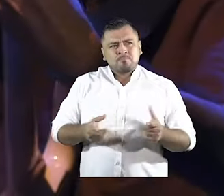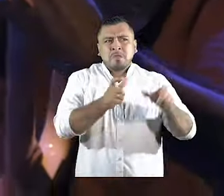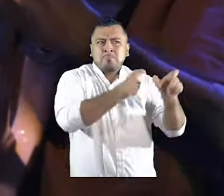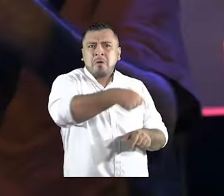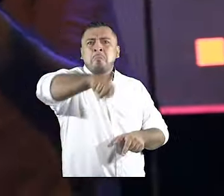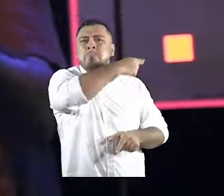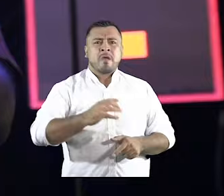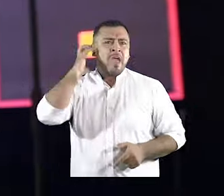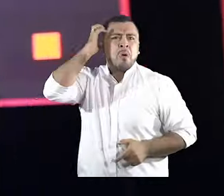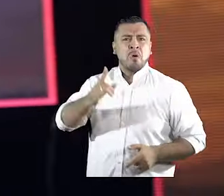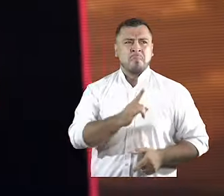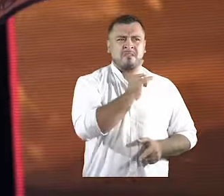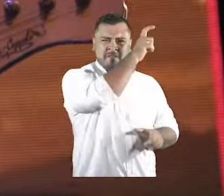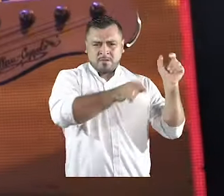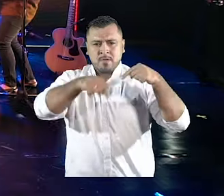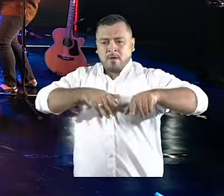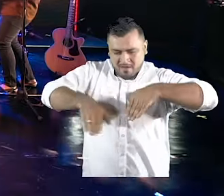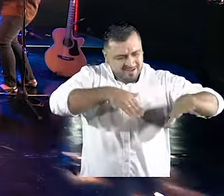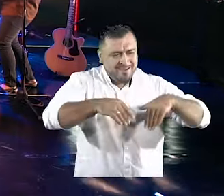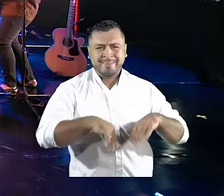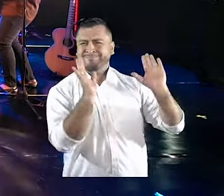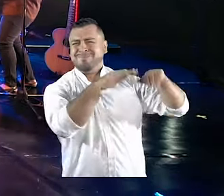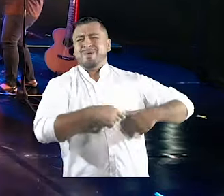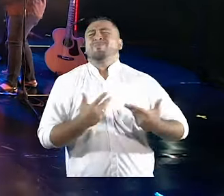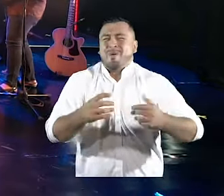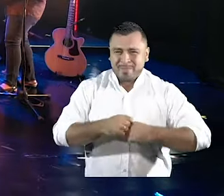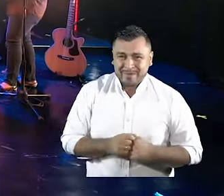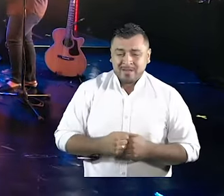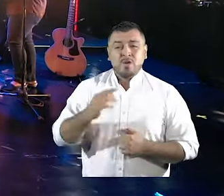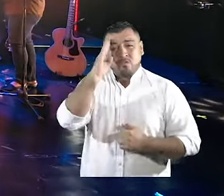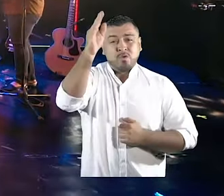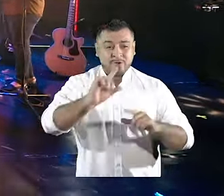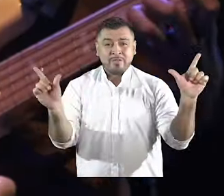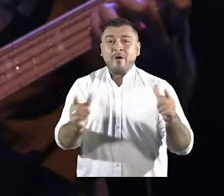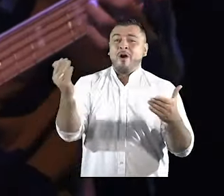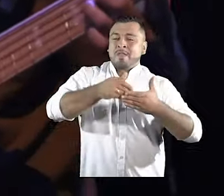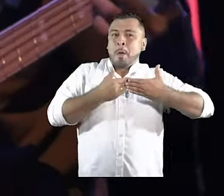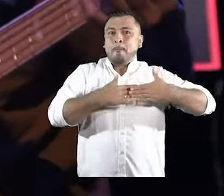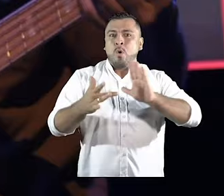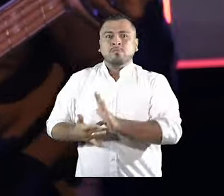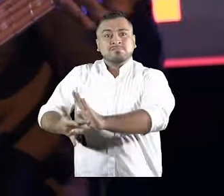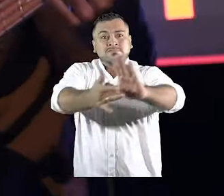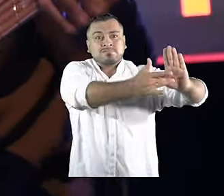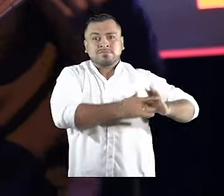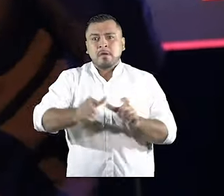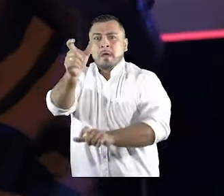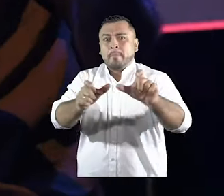¿Cómo será un zapateo de un gringo, de un europeo al pie de una arpa trujana? Si un día la televisión nos abriera otra